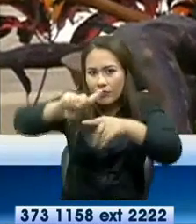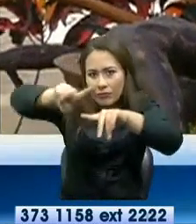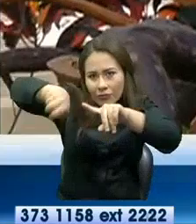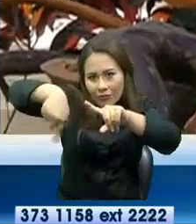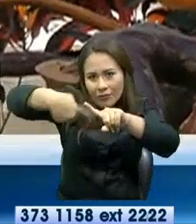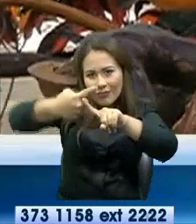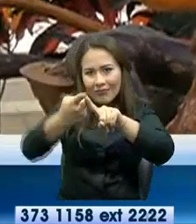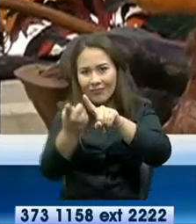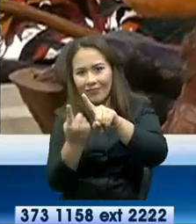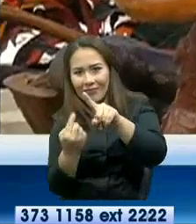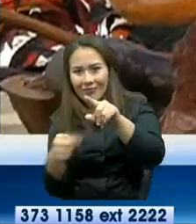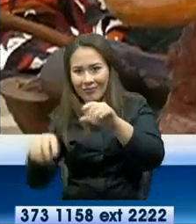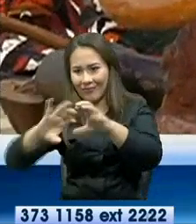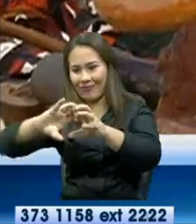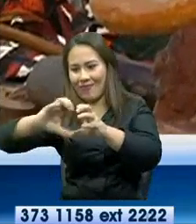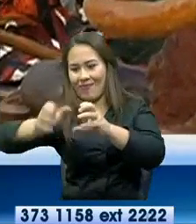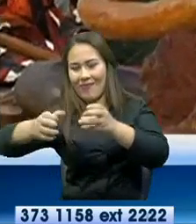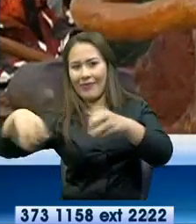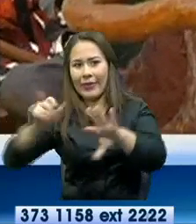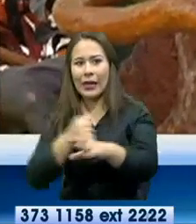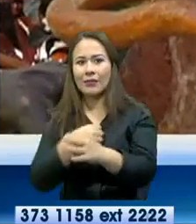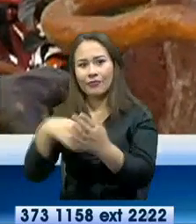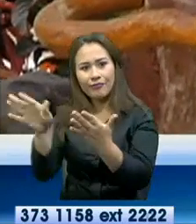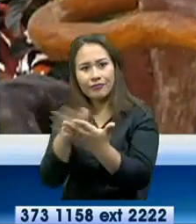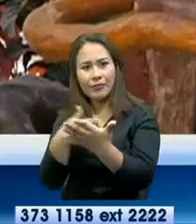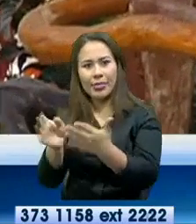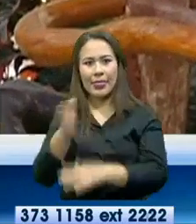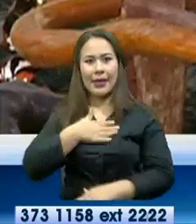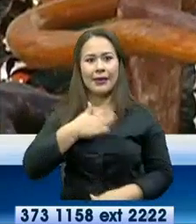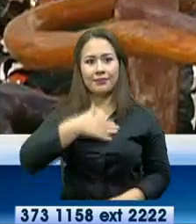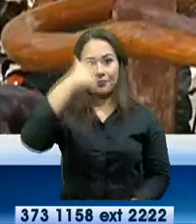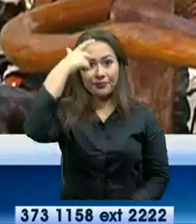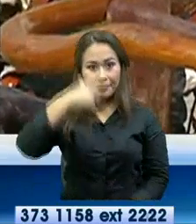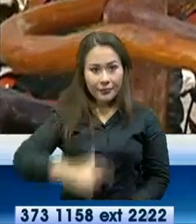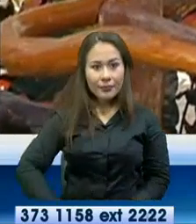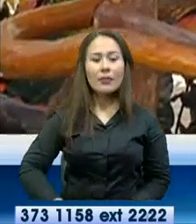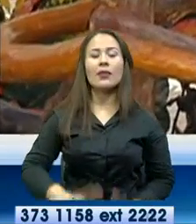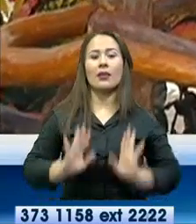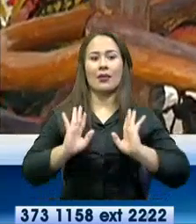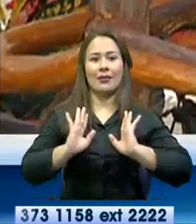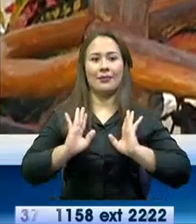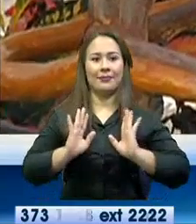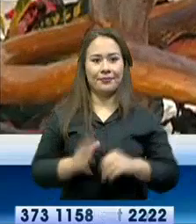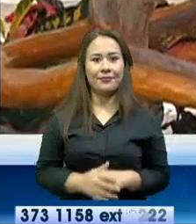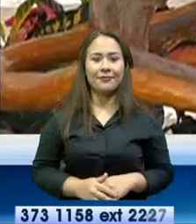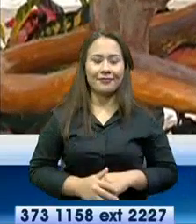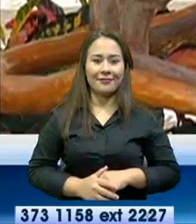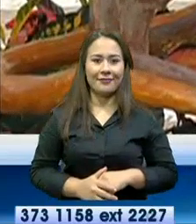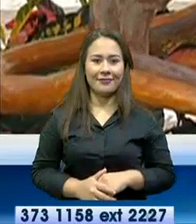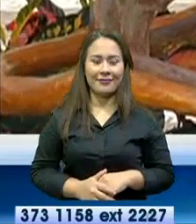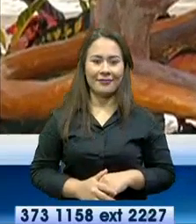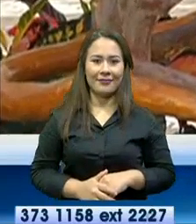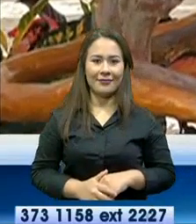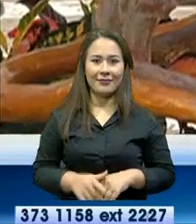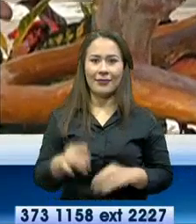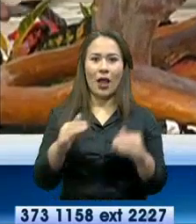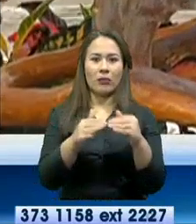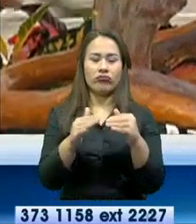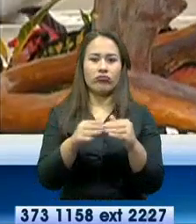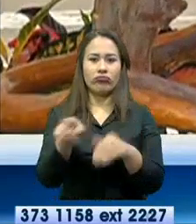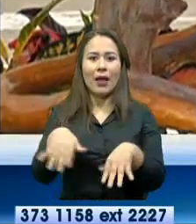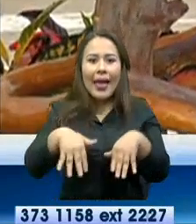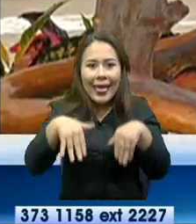ve el laqueado por mi persona mismo. Segundo, este es